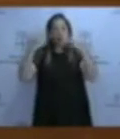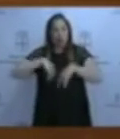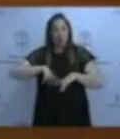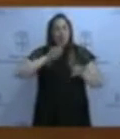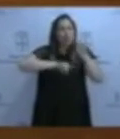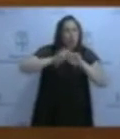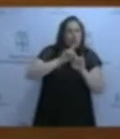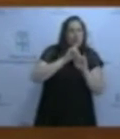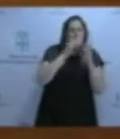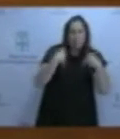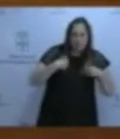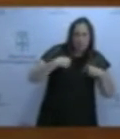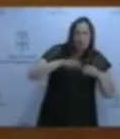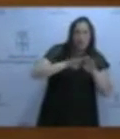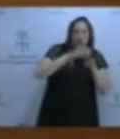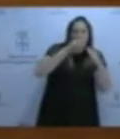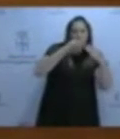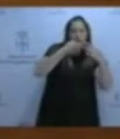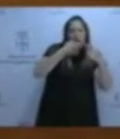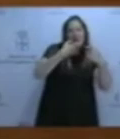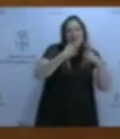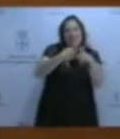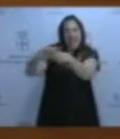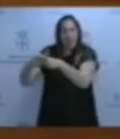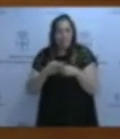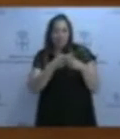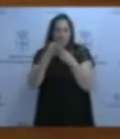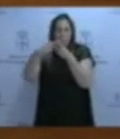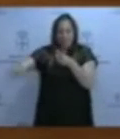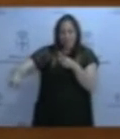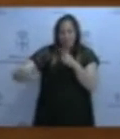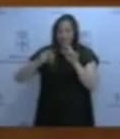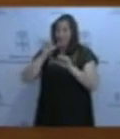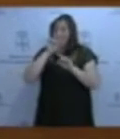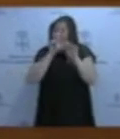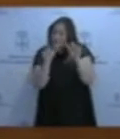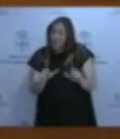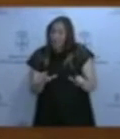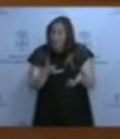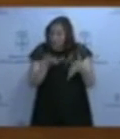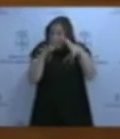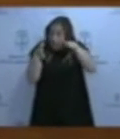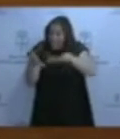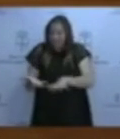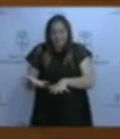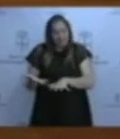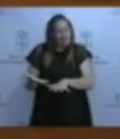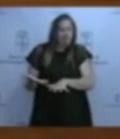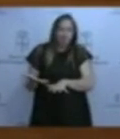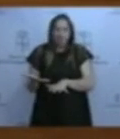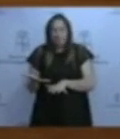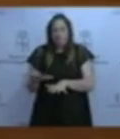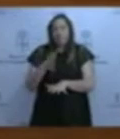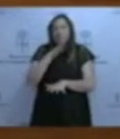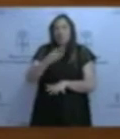sacos distintos. De hecho, esta capacidad de amortiguación, na práctica, tendría poco efecto, porque el